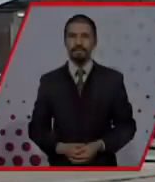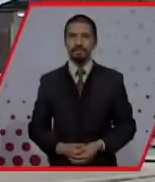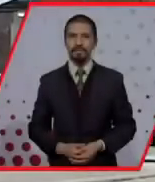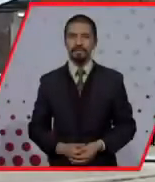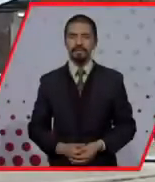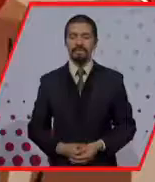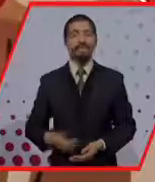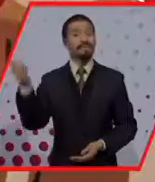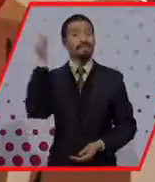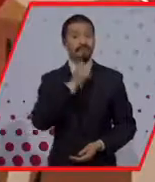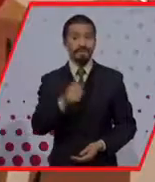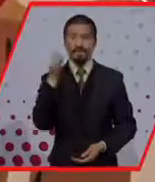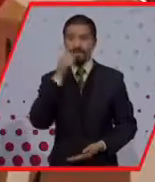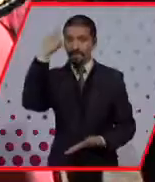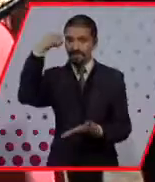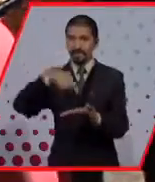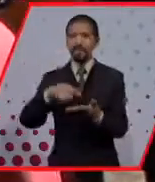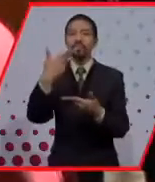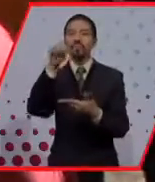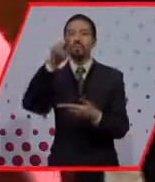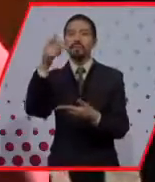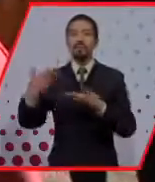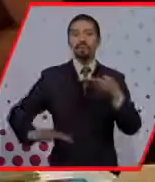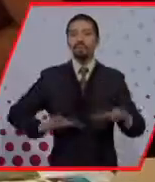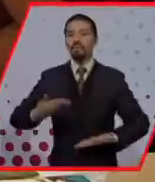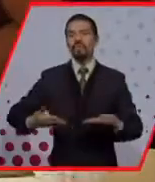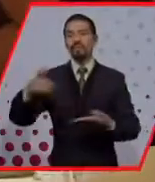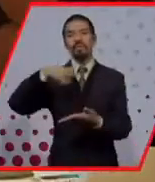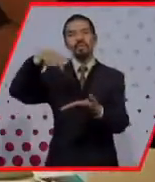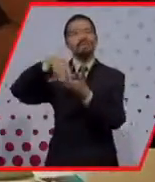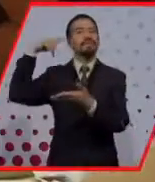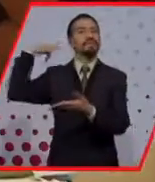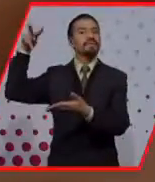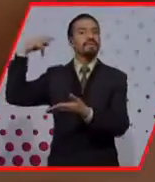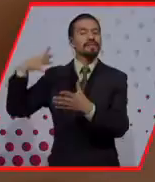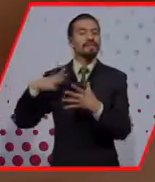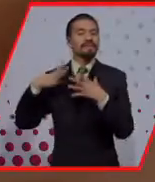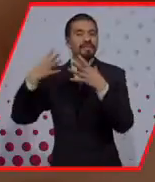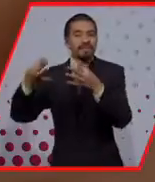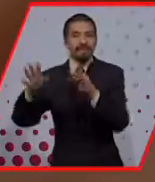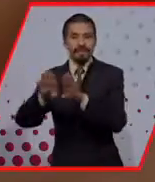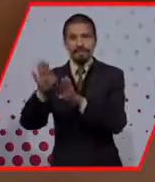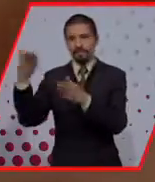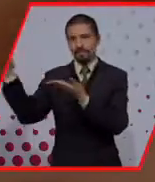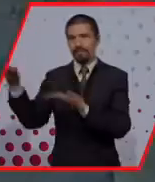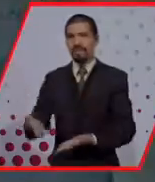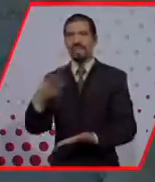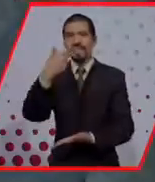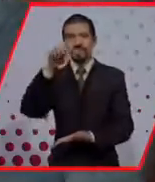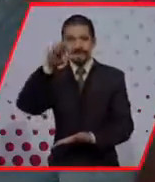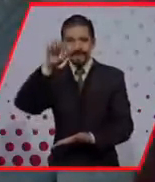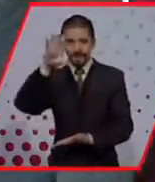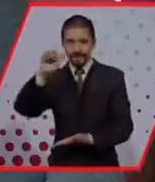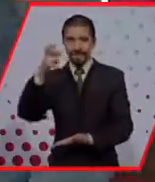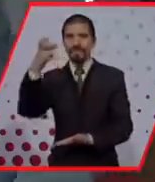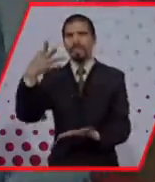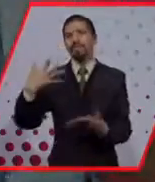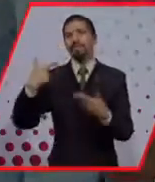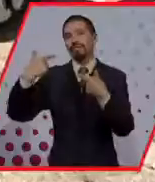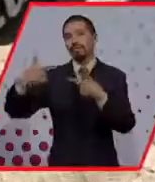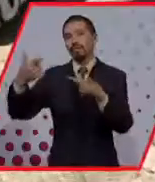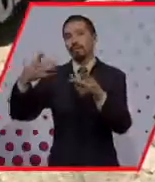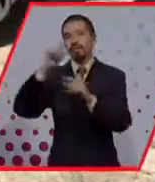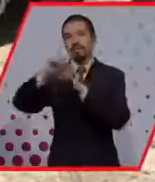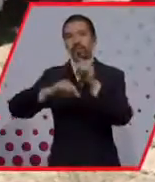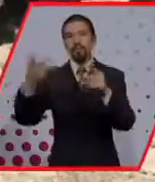desde siempre se ha creído que el huapango surgió en las costas de veracruz con la llegada de la población ibérica dando lugar a una